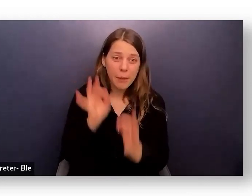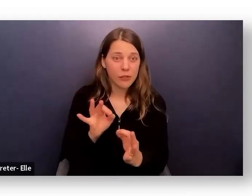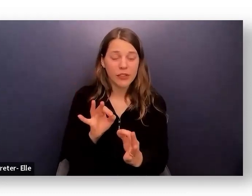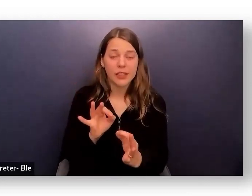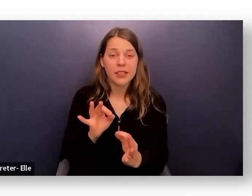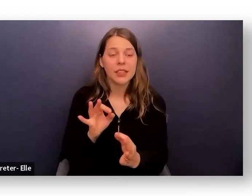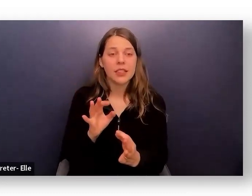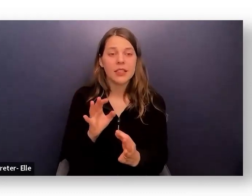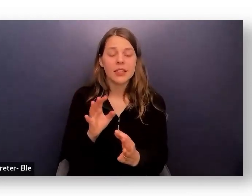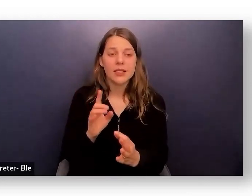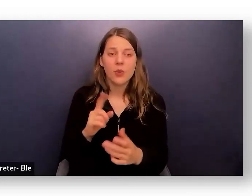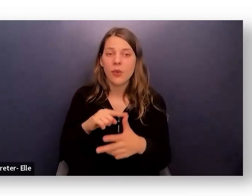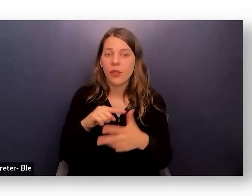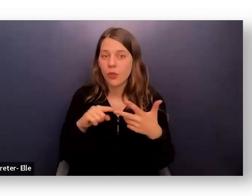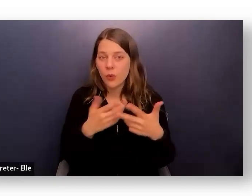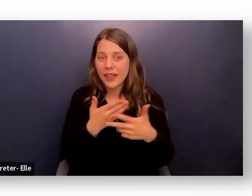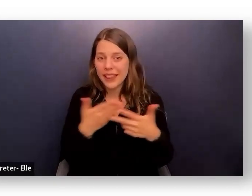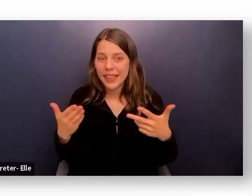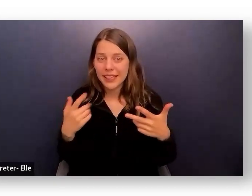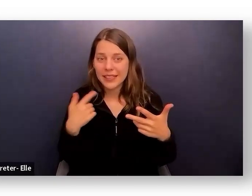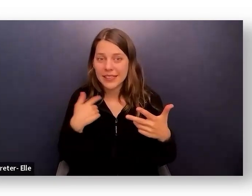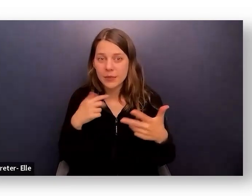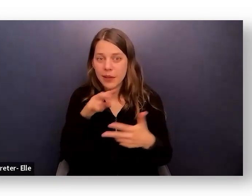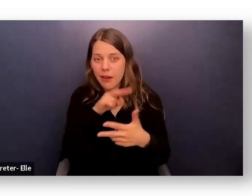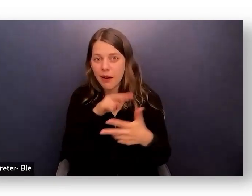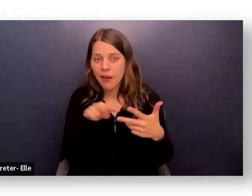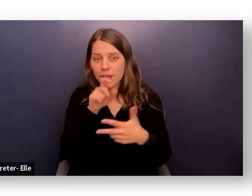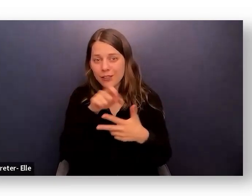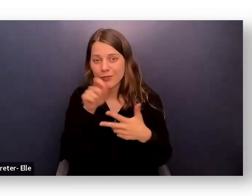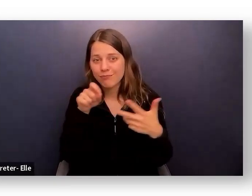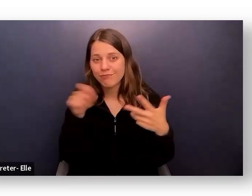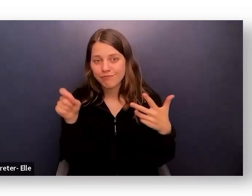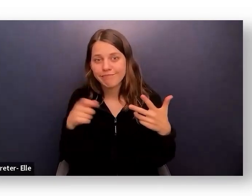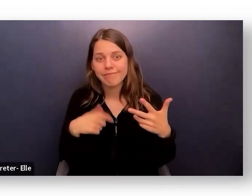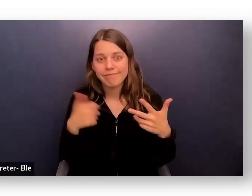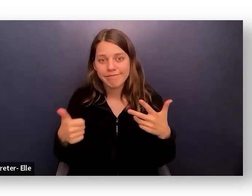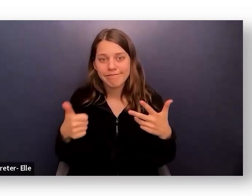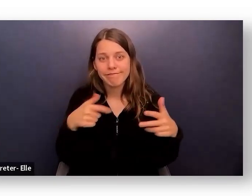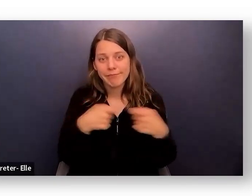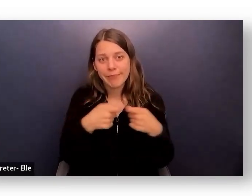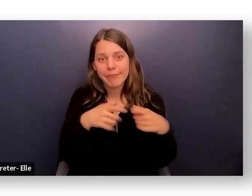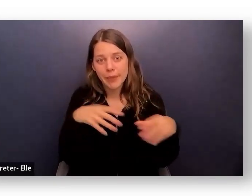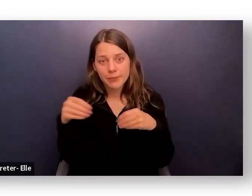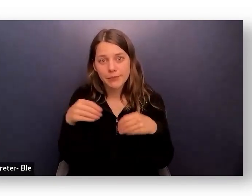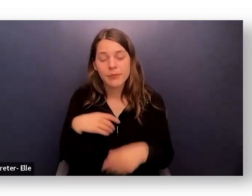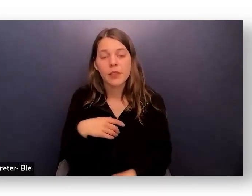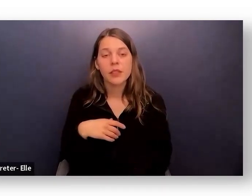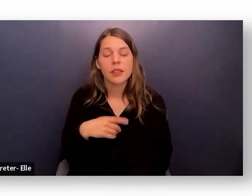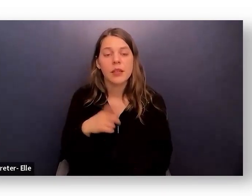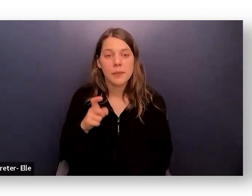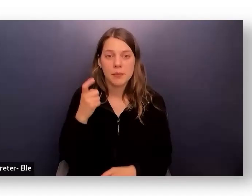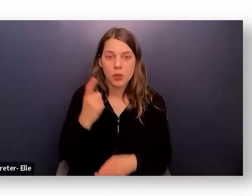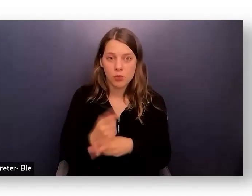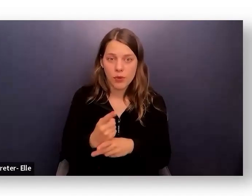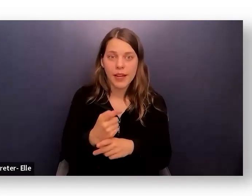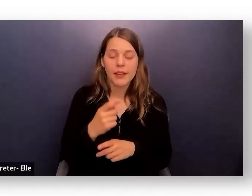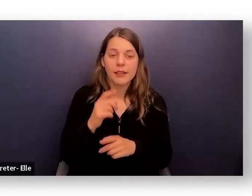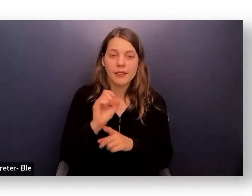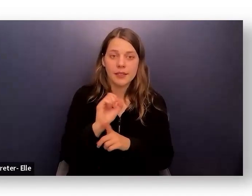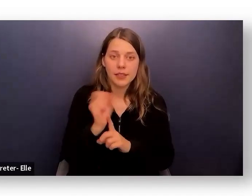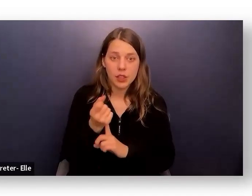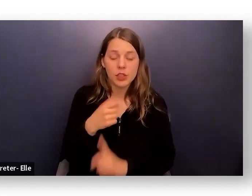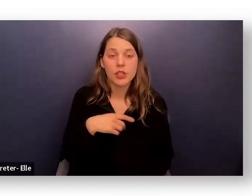seca, las condiciones estaban perfectas para eso. Entonces hay tres cosas que buscamos para un apagón de